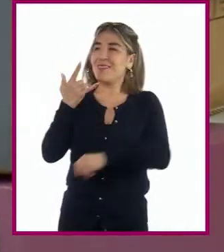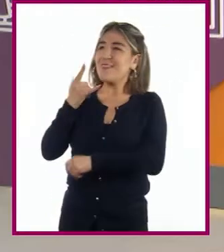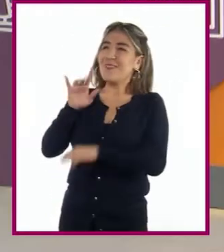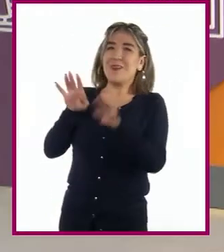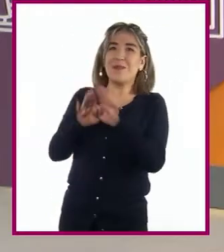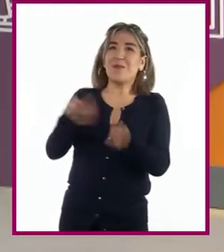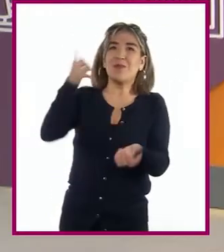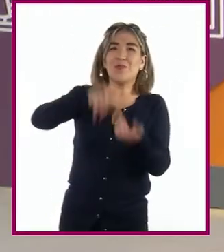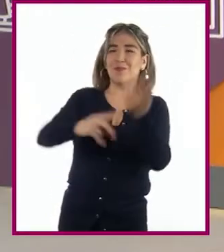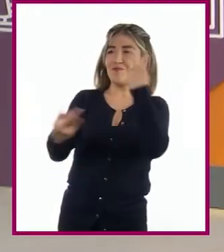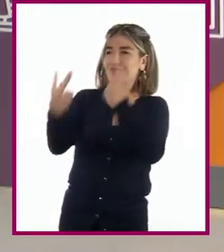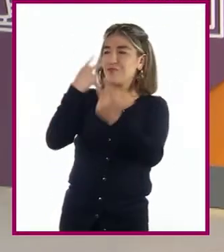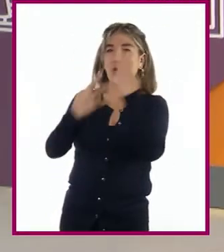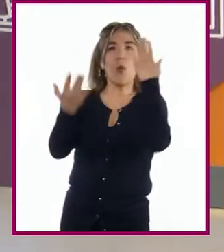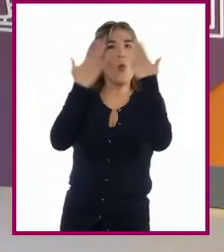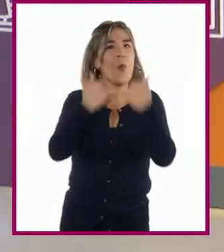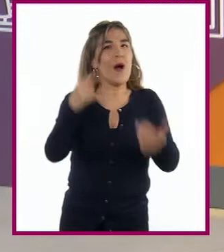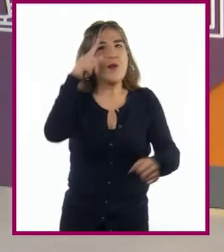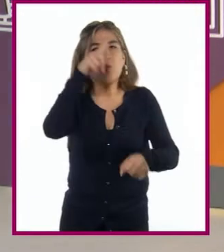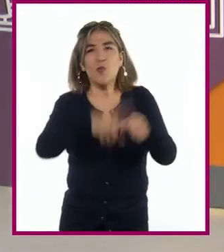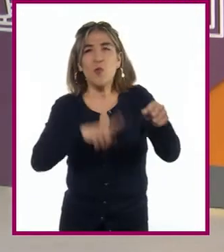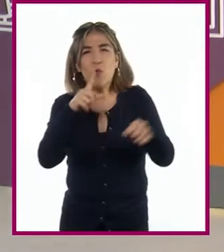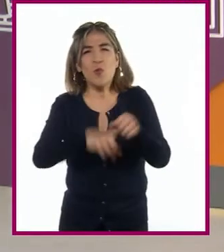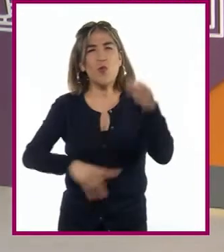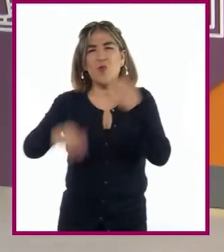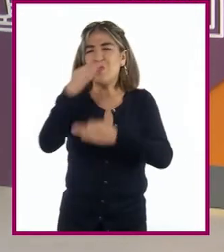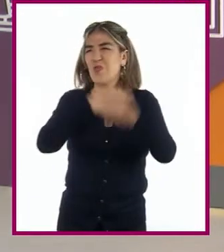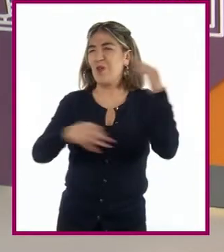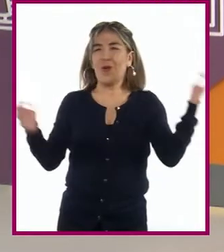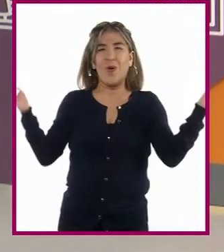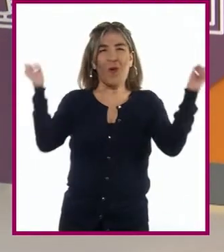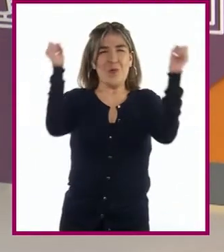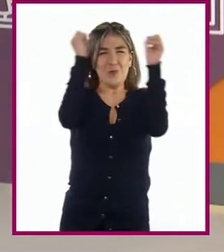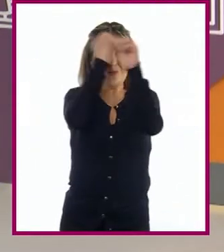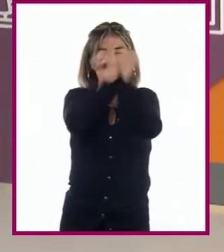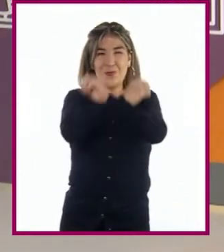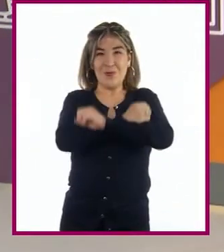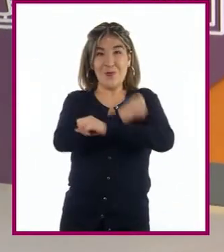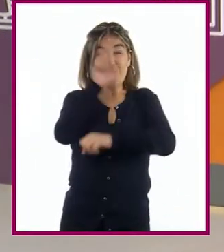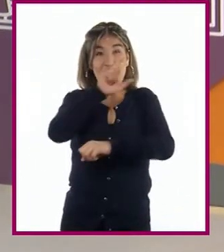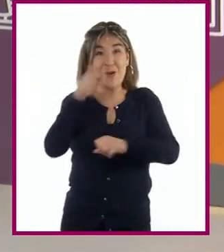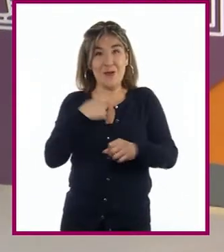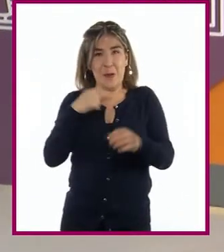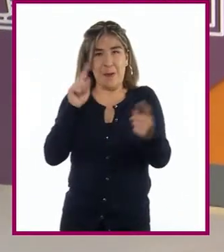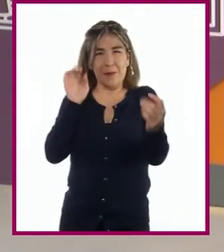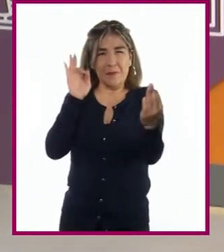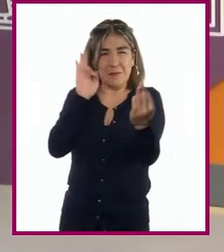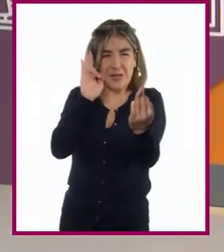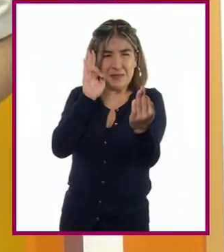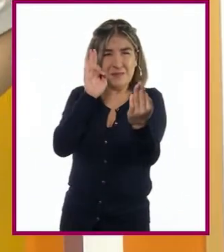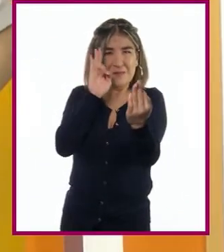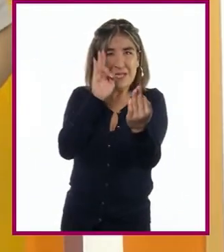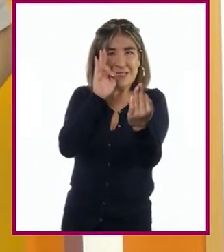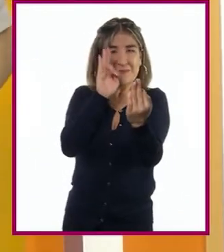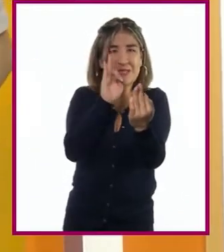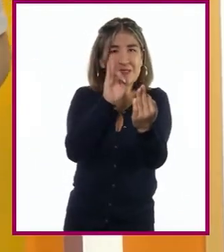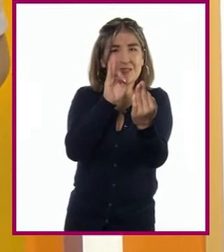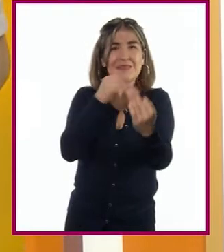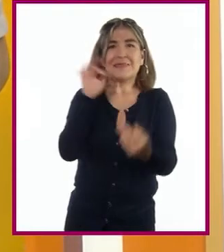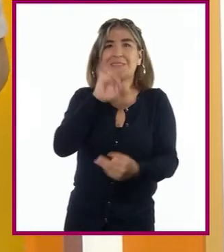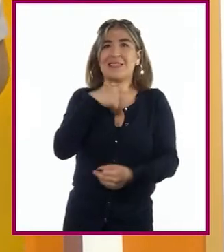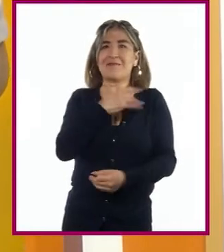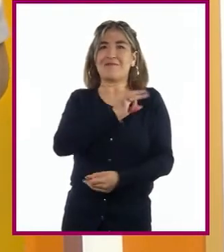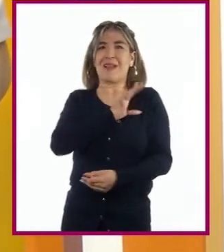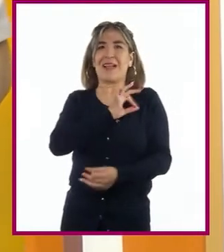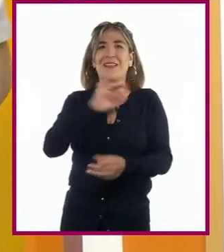había color, no había, todo era oscuridad. Y yo por más que me acercaba y tenía miedo de